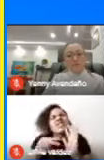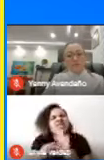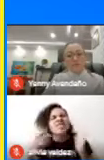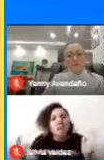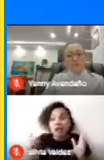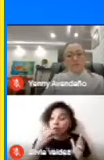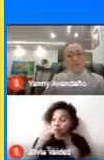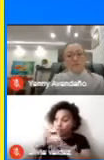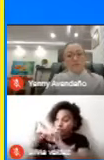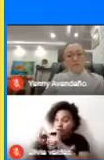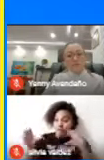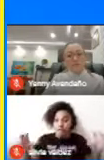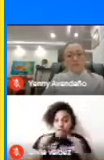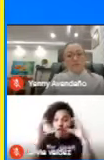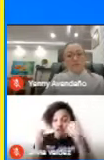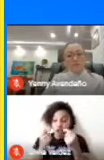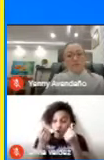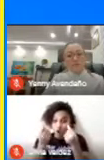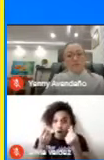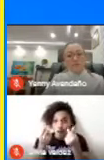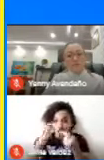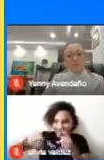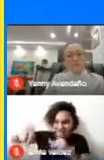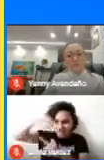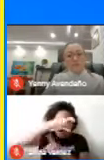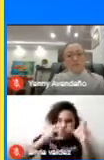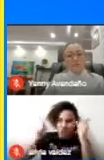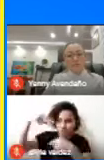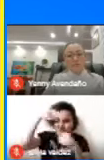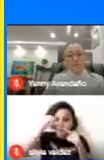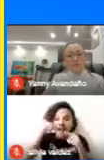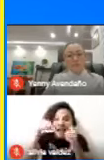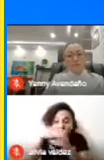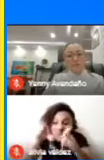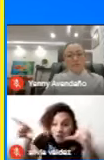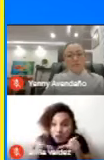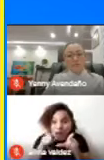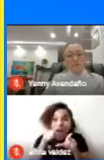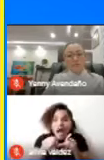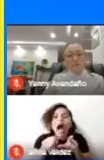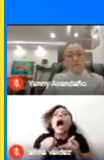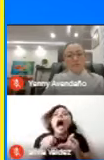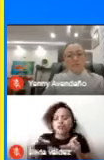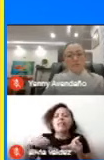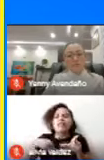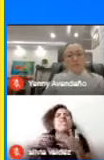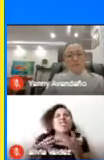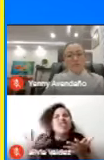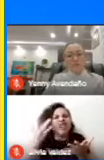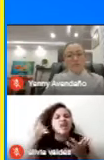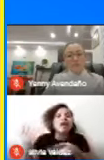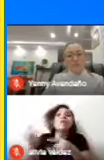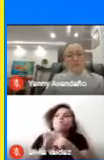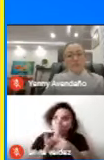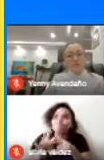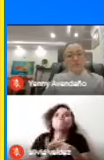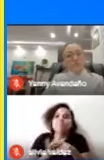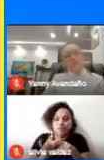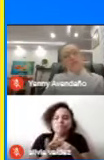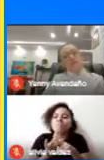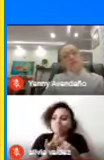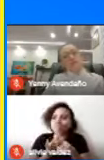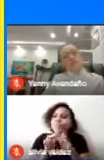las diferentes actividades económicas alrededor del turismo que estén en ese territorio van a tener que implementar